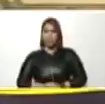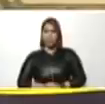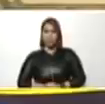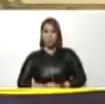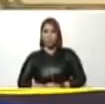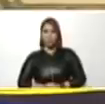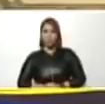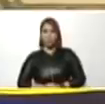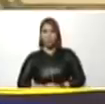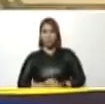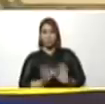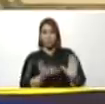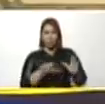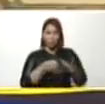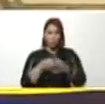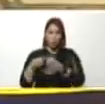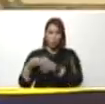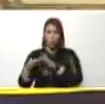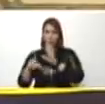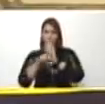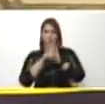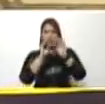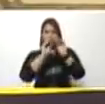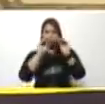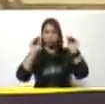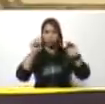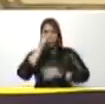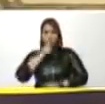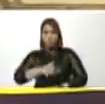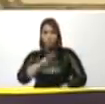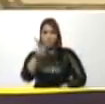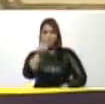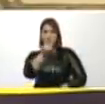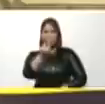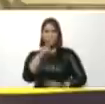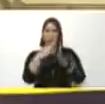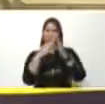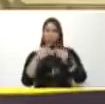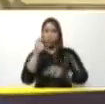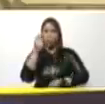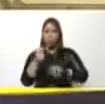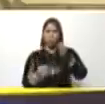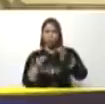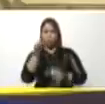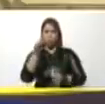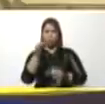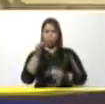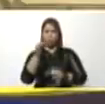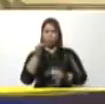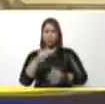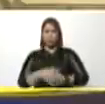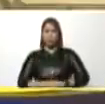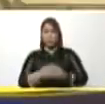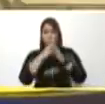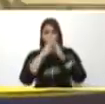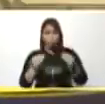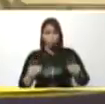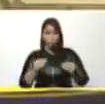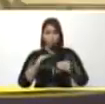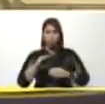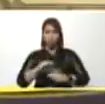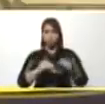de este conjunto de leyes, yo llamo al pueblo de Venezuela, a todos los juristas, abogados, a todas las